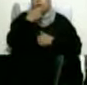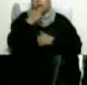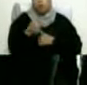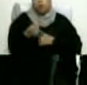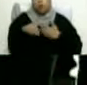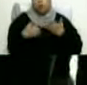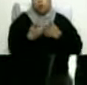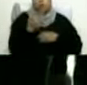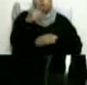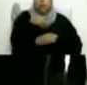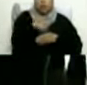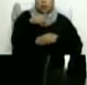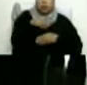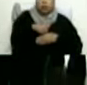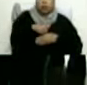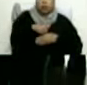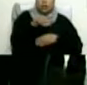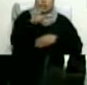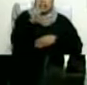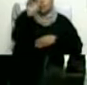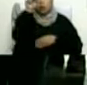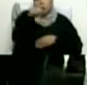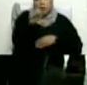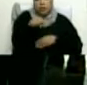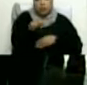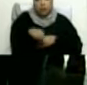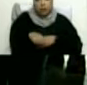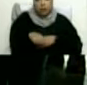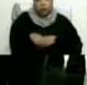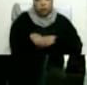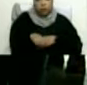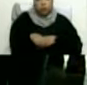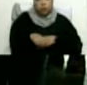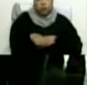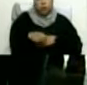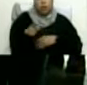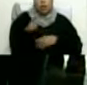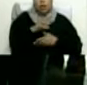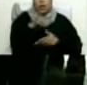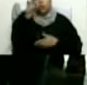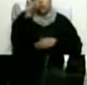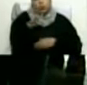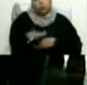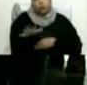salgan a votar 5 veces sí, porque la Guayana Esequiba es nuestra.